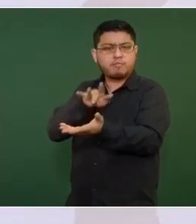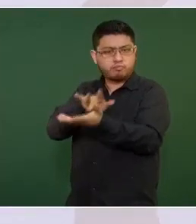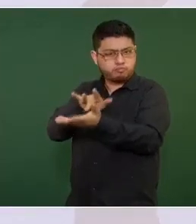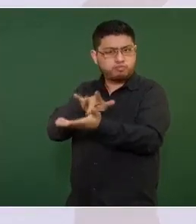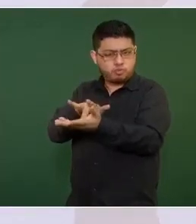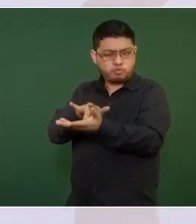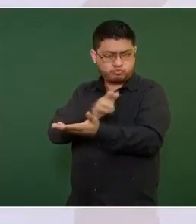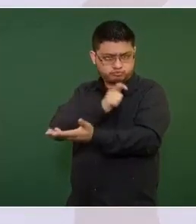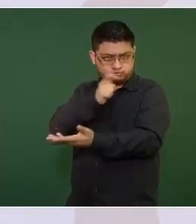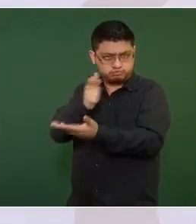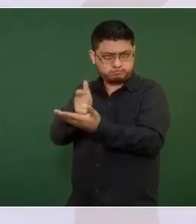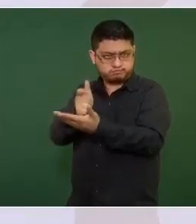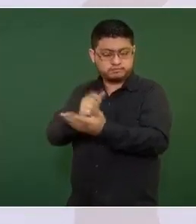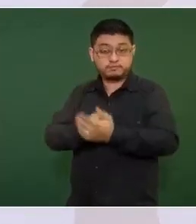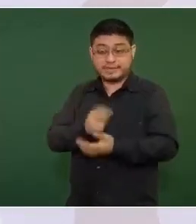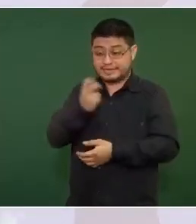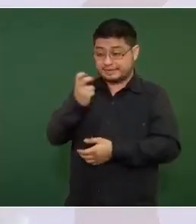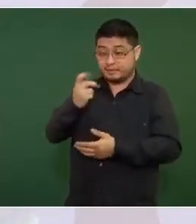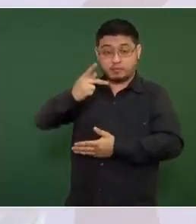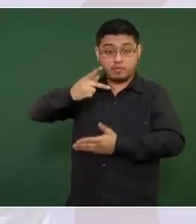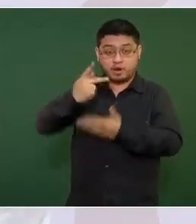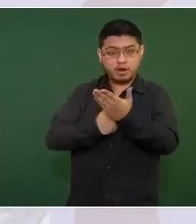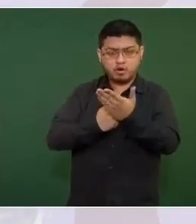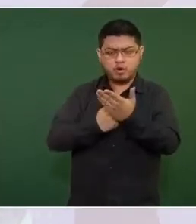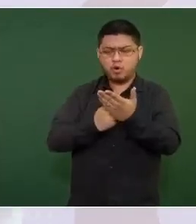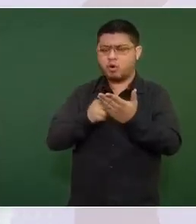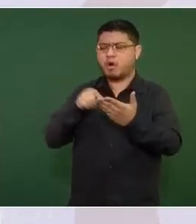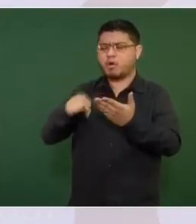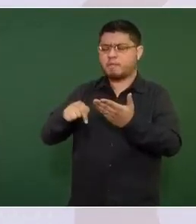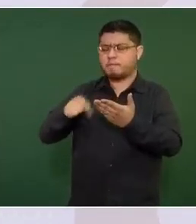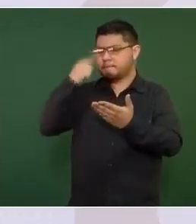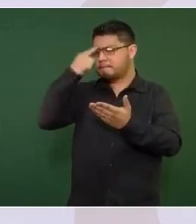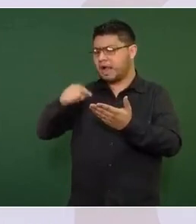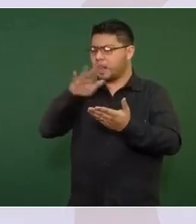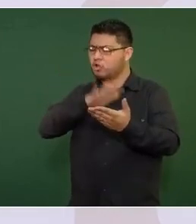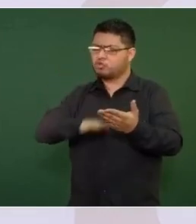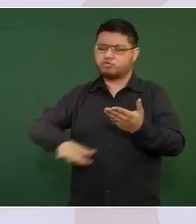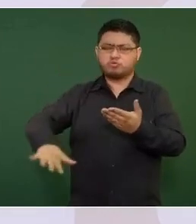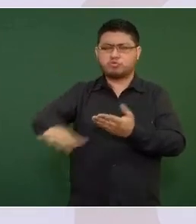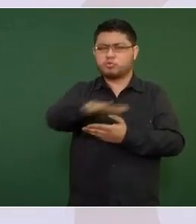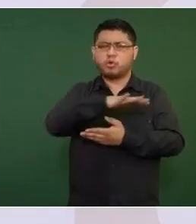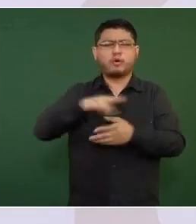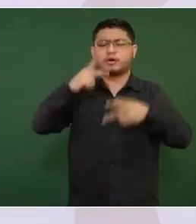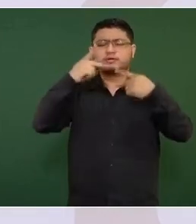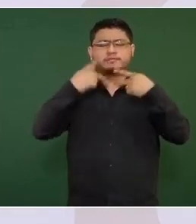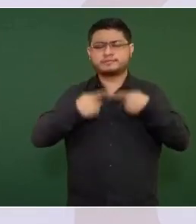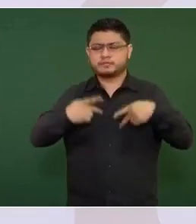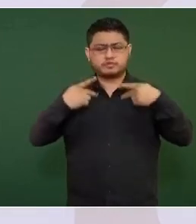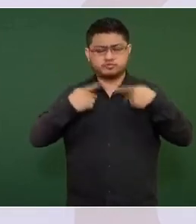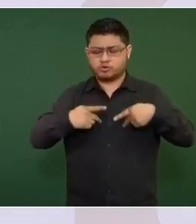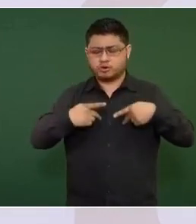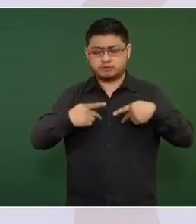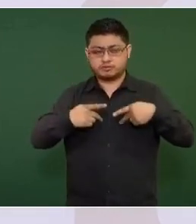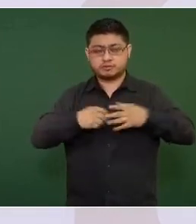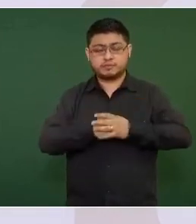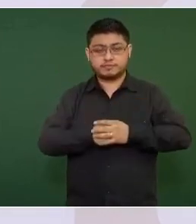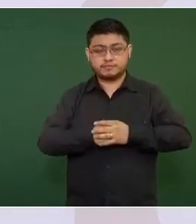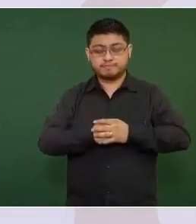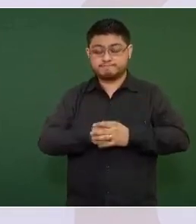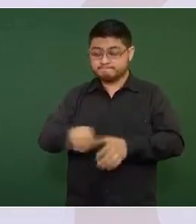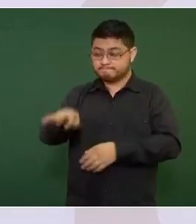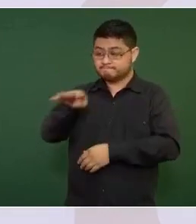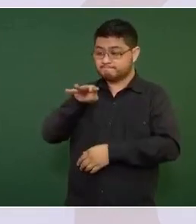se aplica ya de manera universal, es decir, a todos en